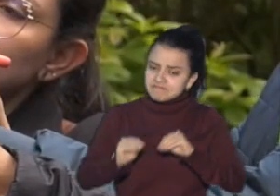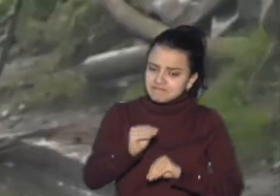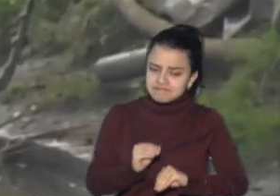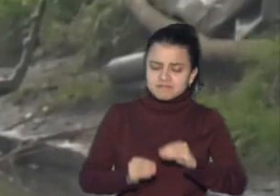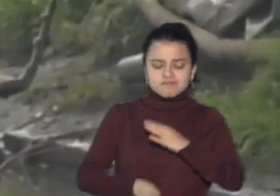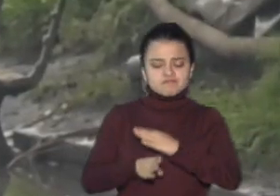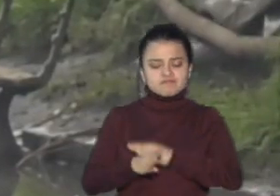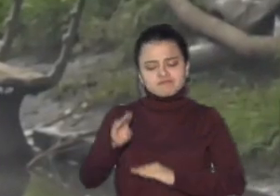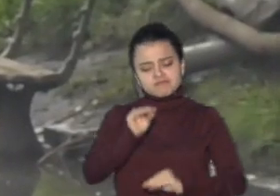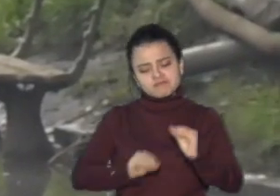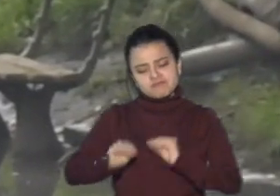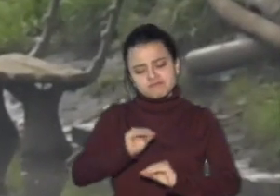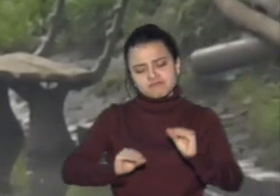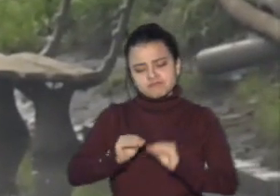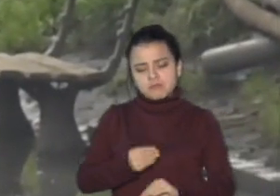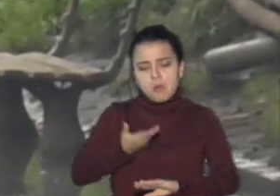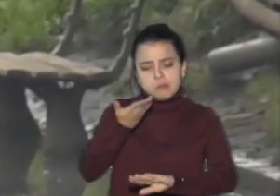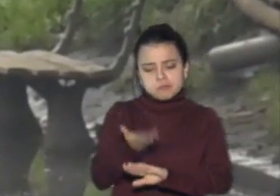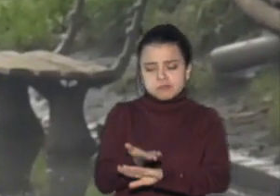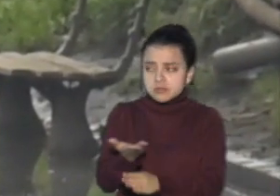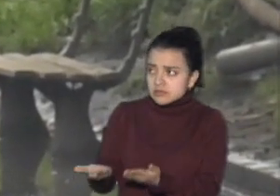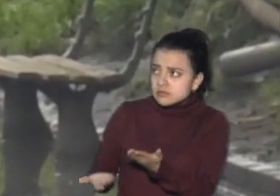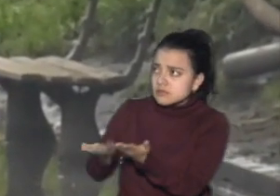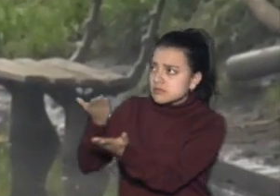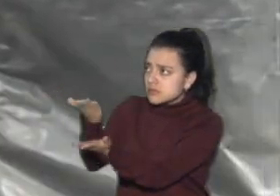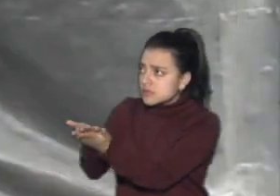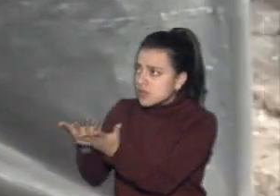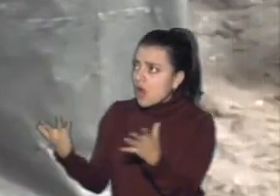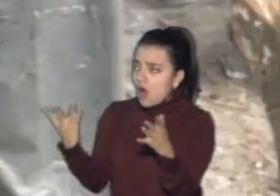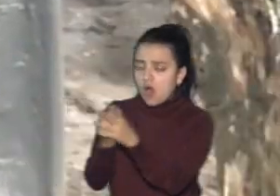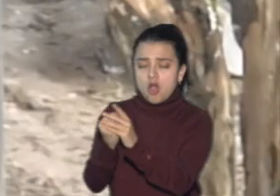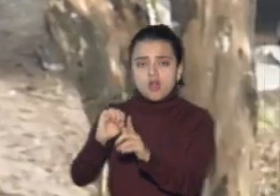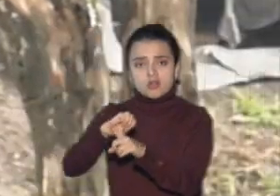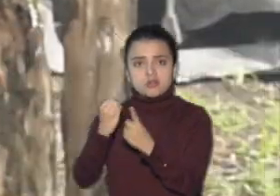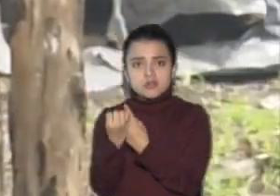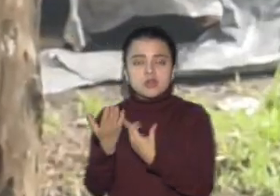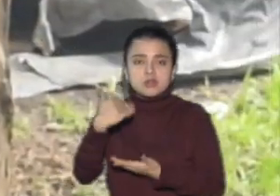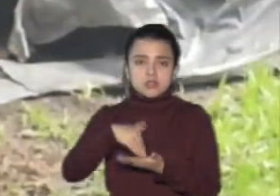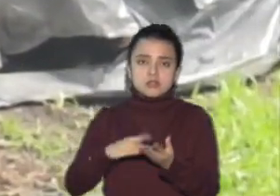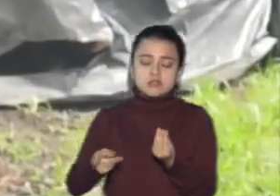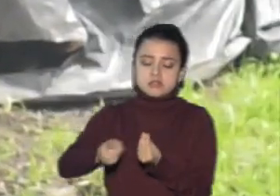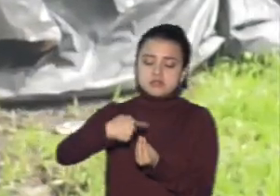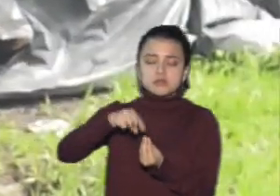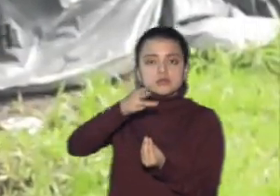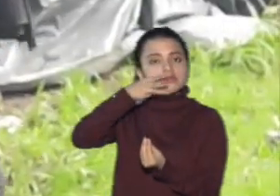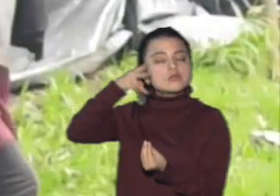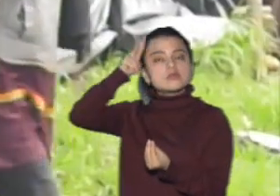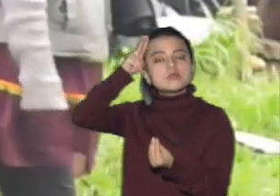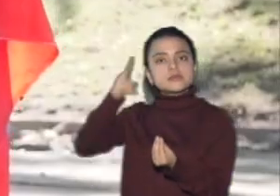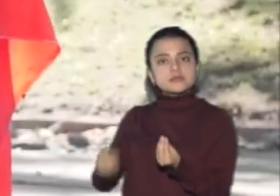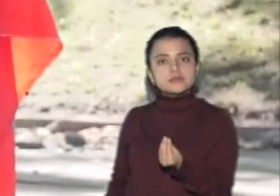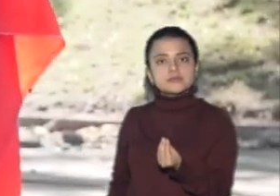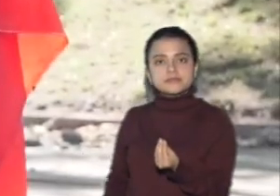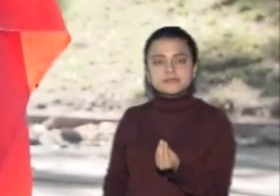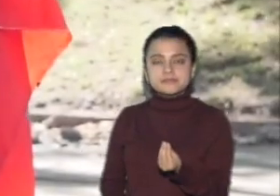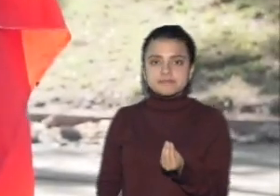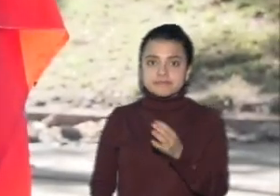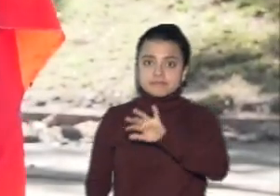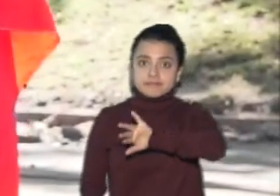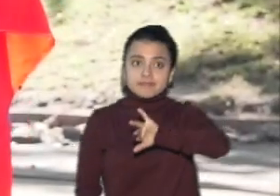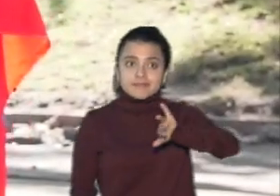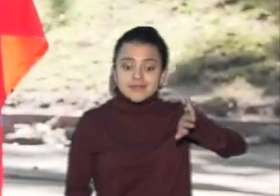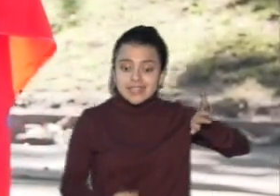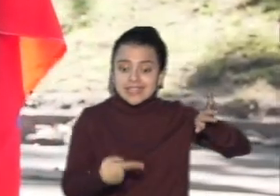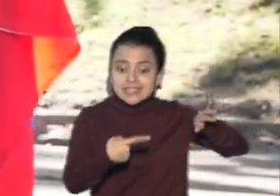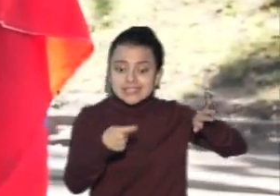pro de solucionar esta situación y lograr la inclusión social y económica de esta población. En los últimos 10 días, 110